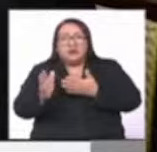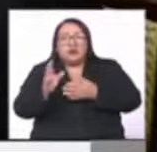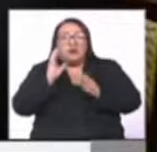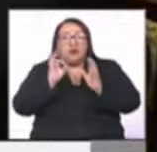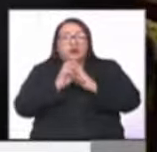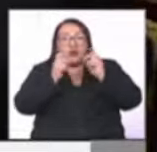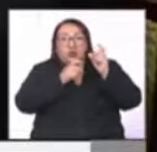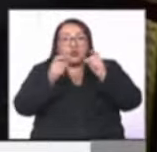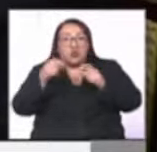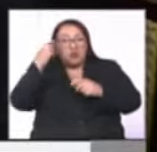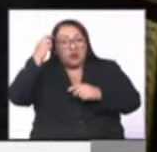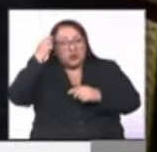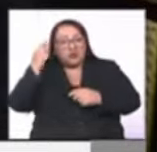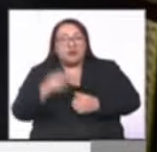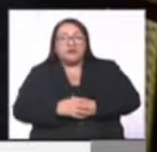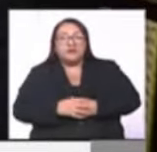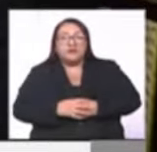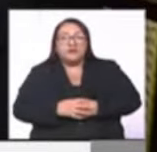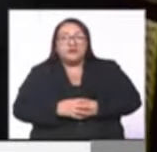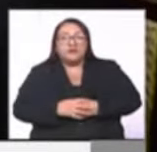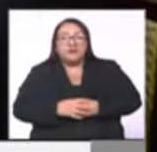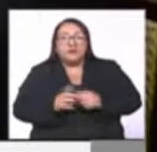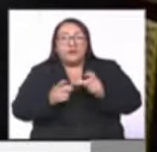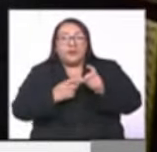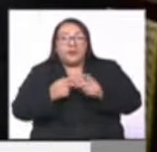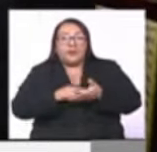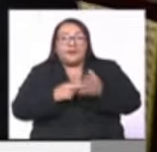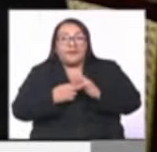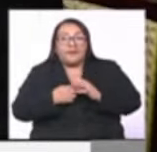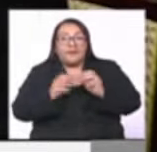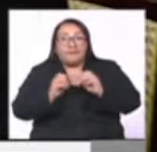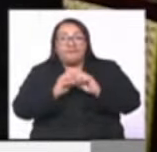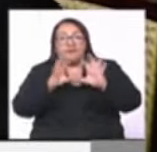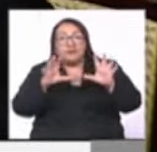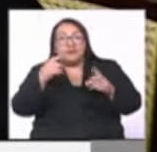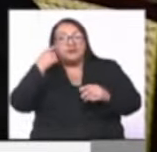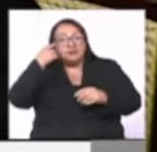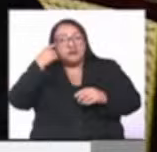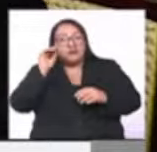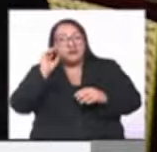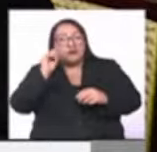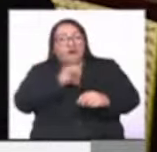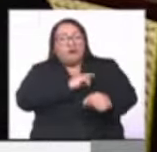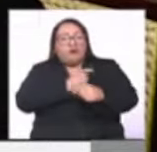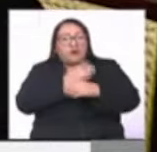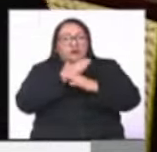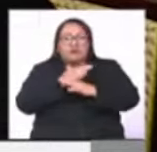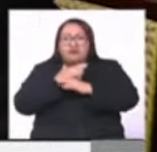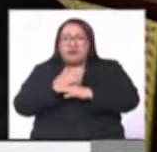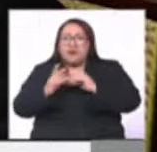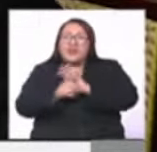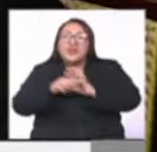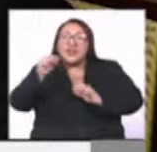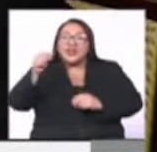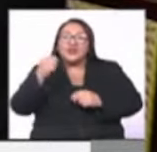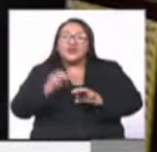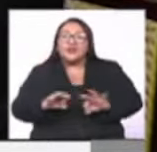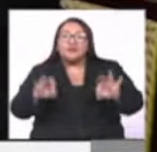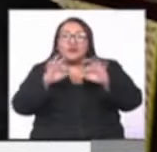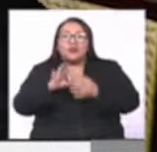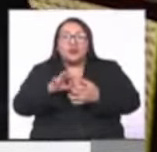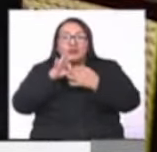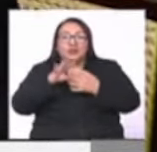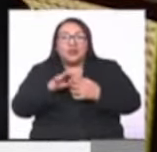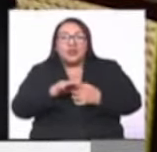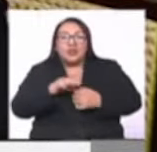del control político entonces implica que es obvio suponer fuertes restricciones de derechos fundamentales